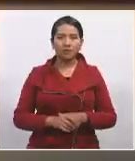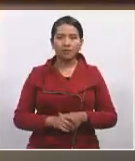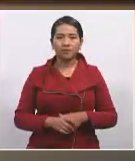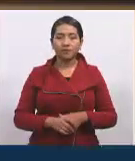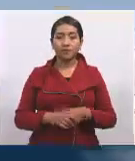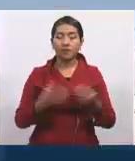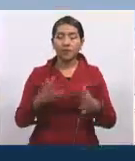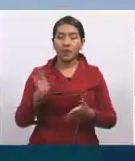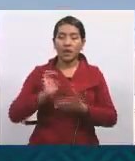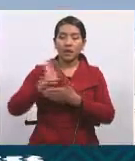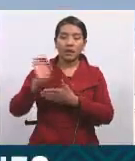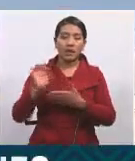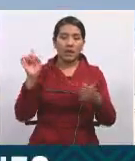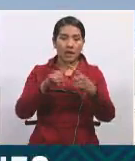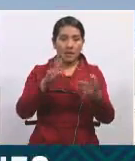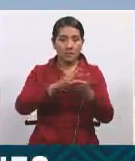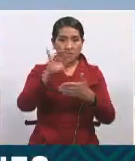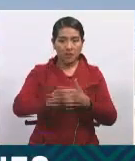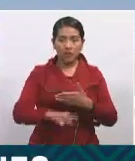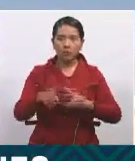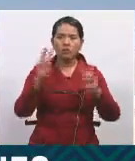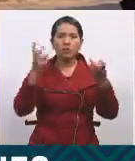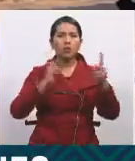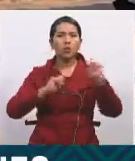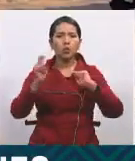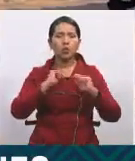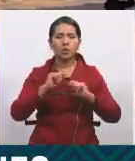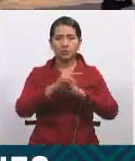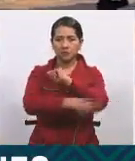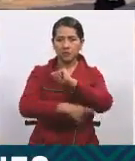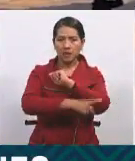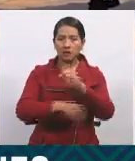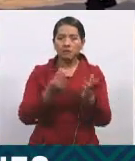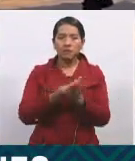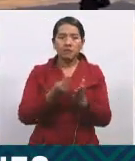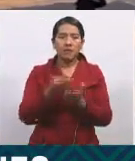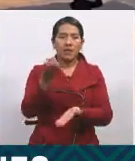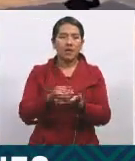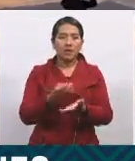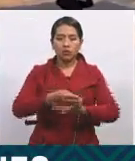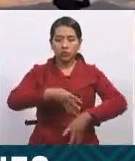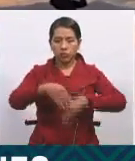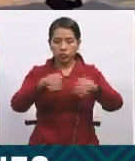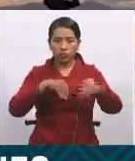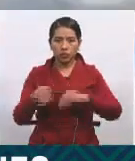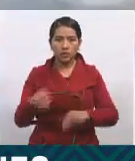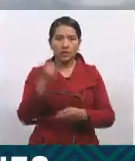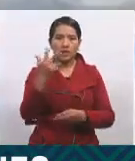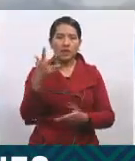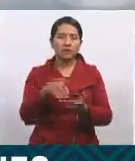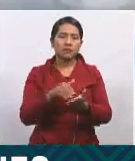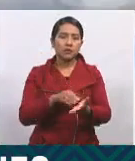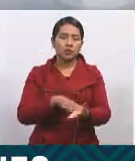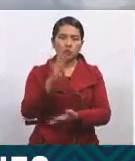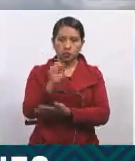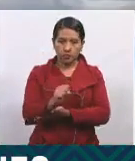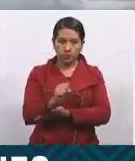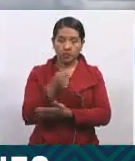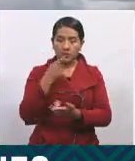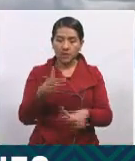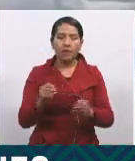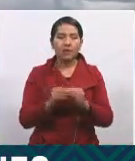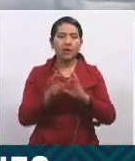Entre el 9 y mayo de esta gestión, el turismo en el país generó un movimiento económico de 1.813 millones de bolivianos, con medidas de reactivación y